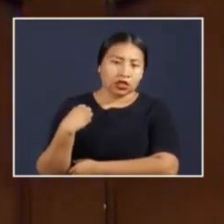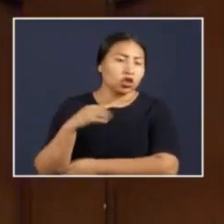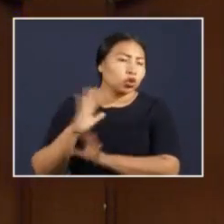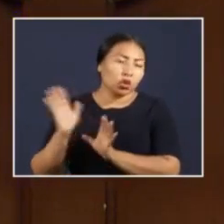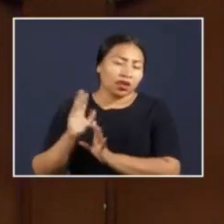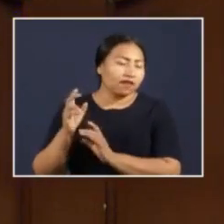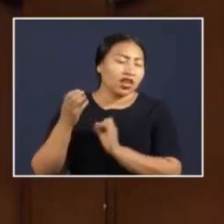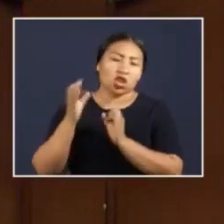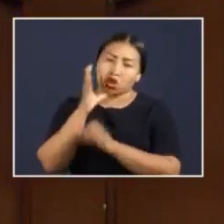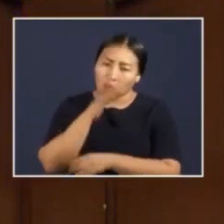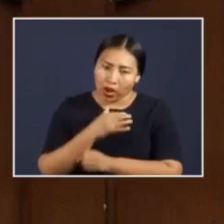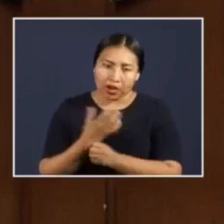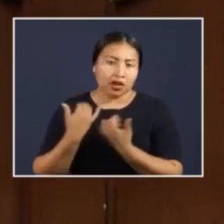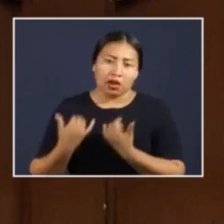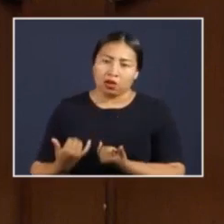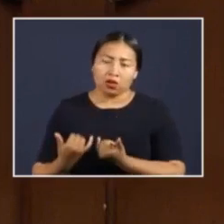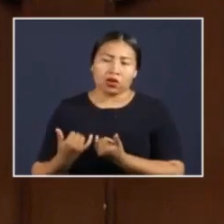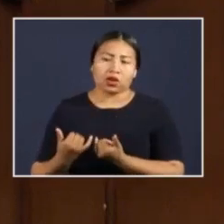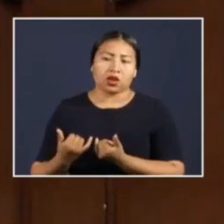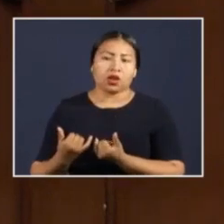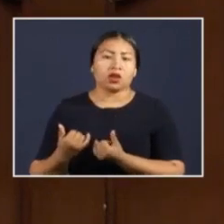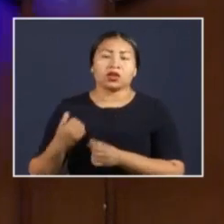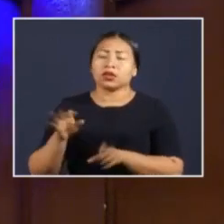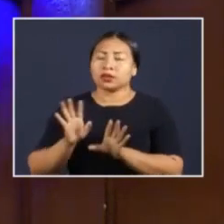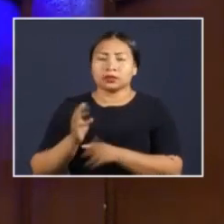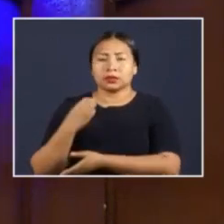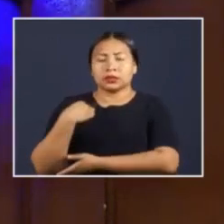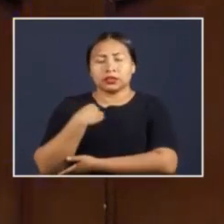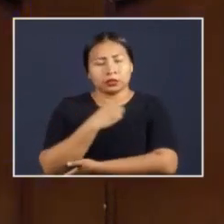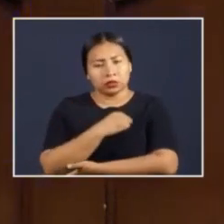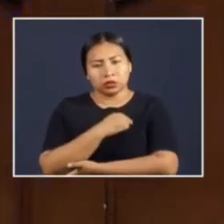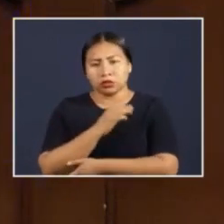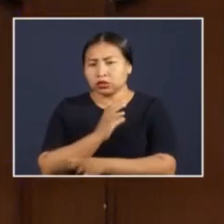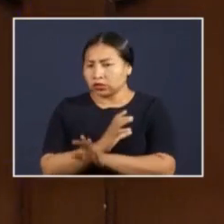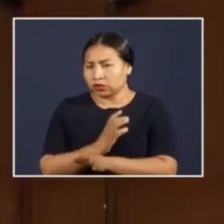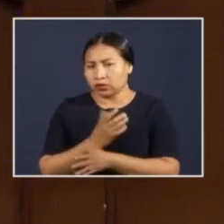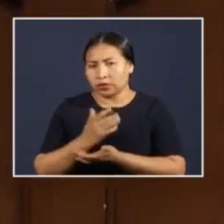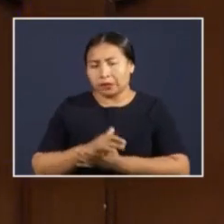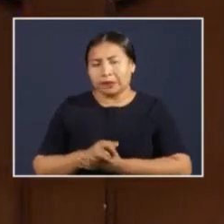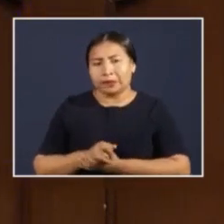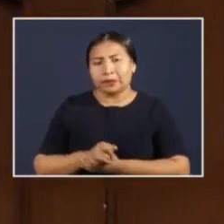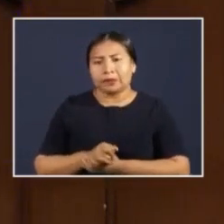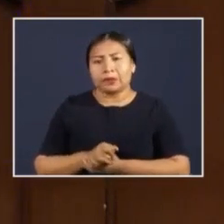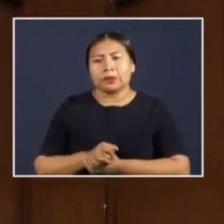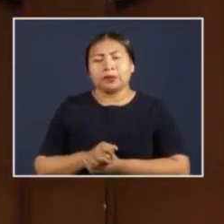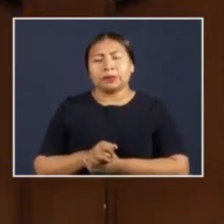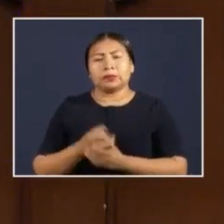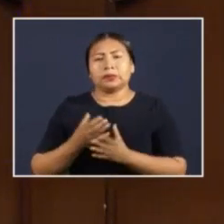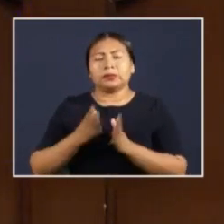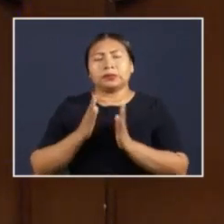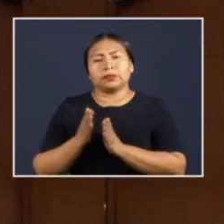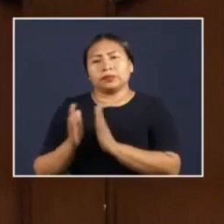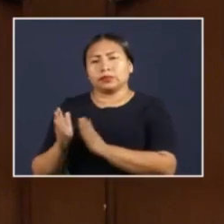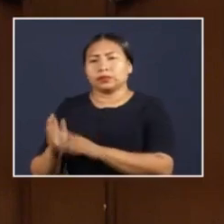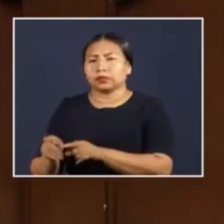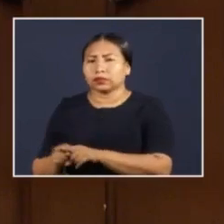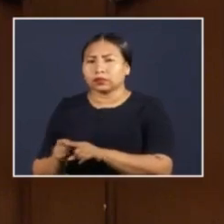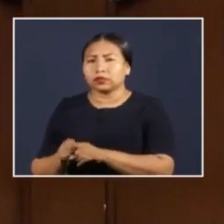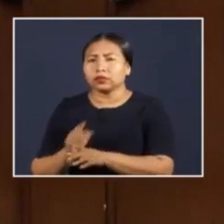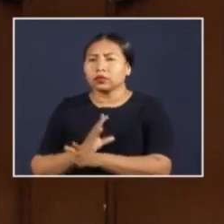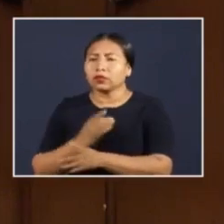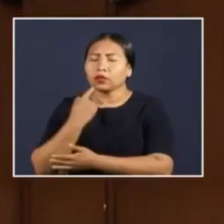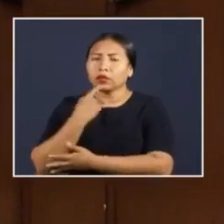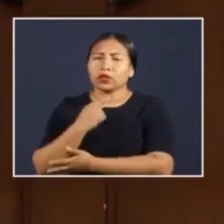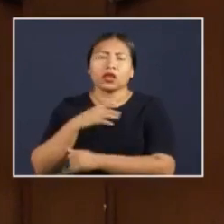ni en el estado ni a nivel del ministerio de seguridad ejecutar procedimientos de acciones de seguridad en todos los